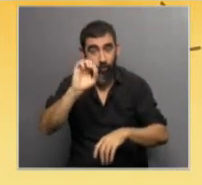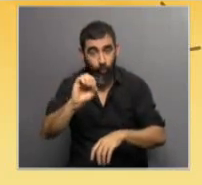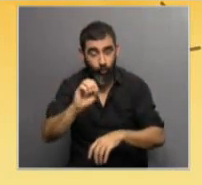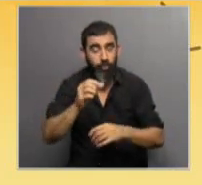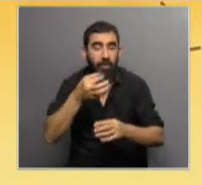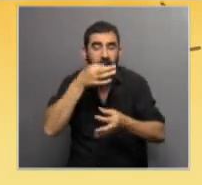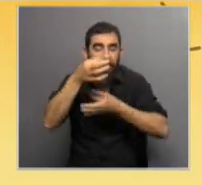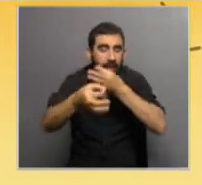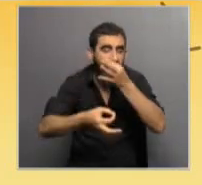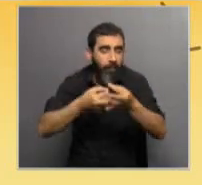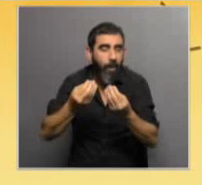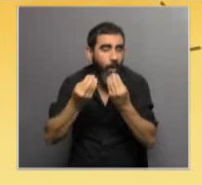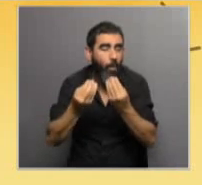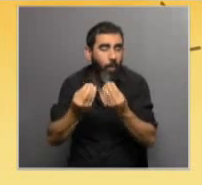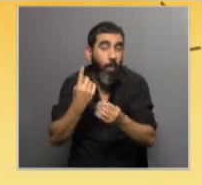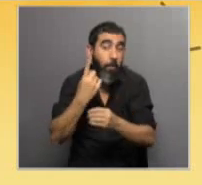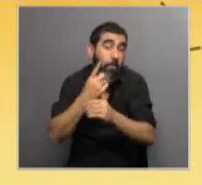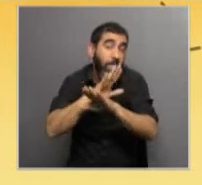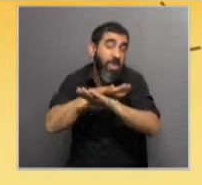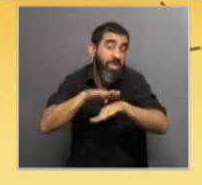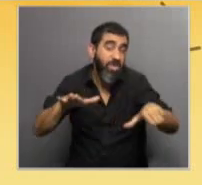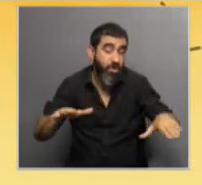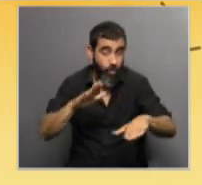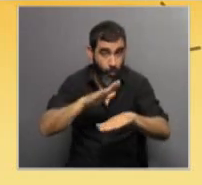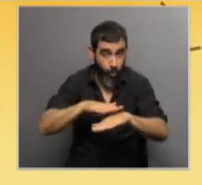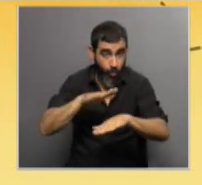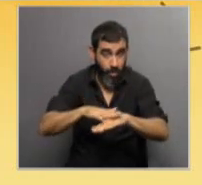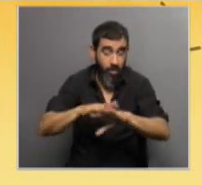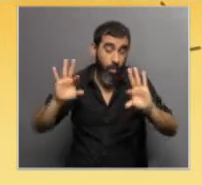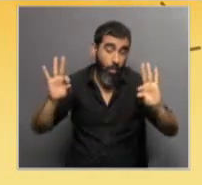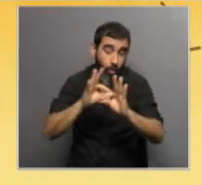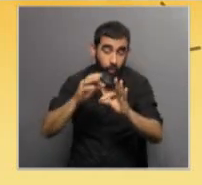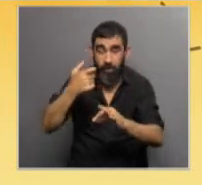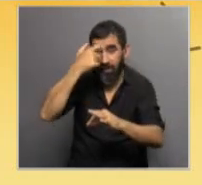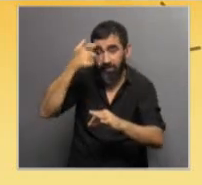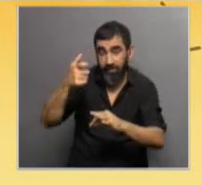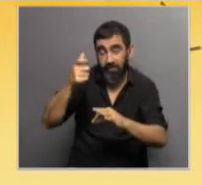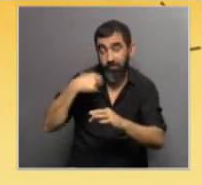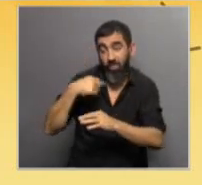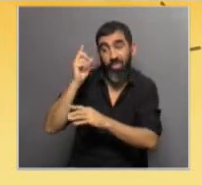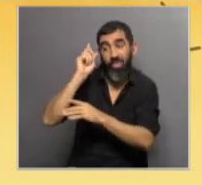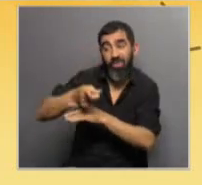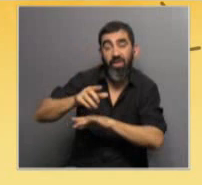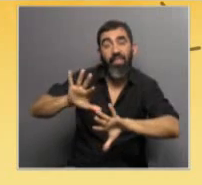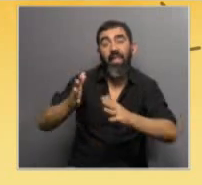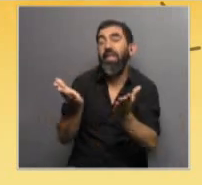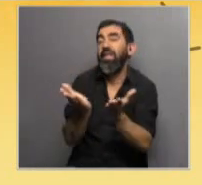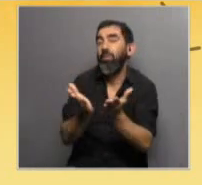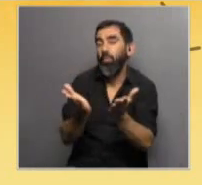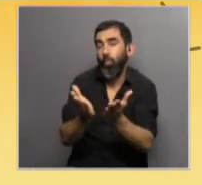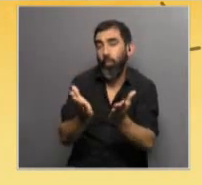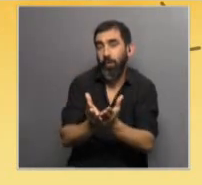de cómo es ese primera infancia en este acercamiento de la música y ciencia lo llevó a tomar la decisión de que estudiar y